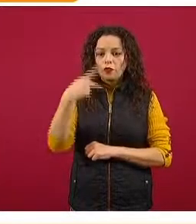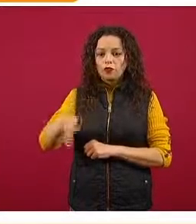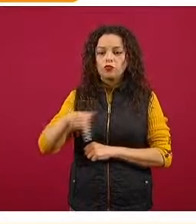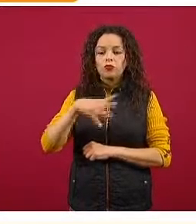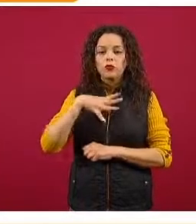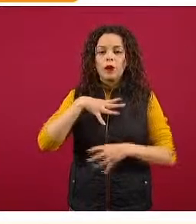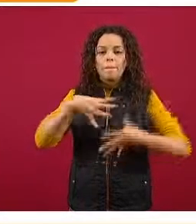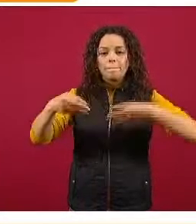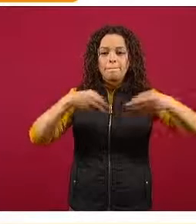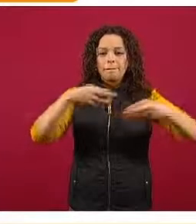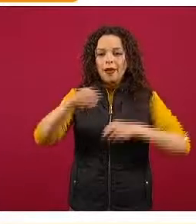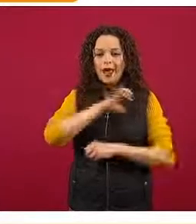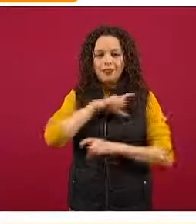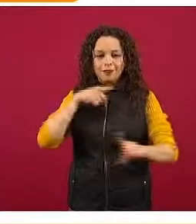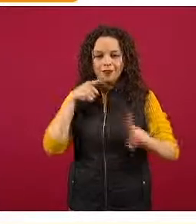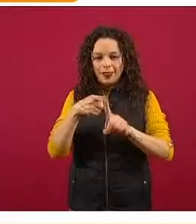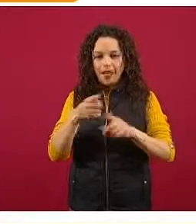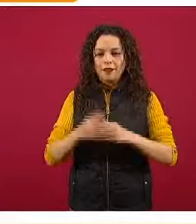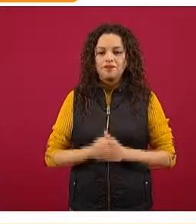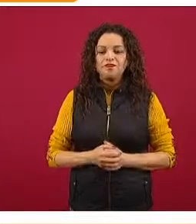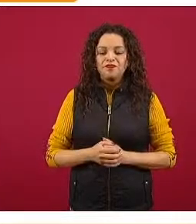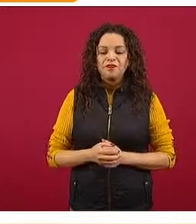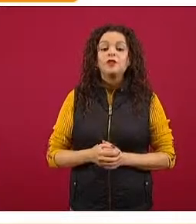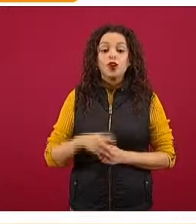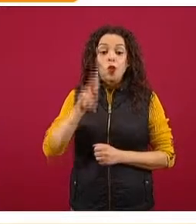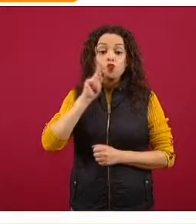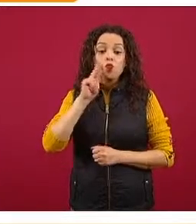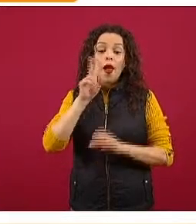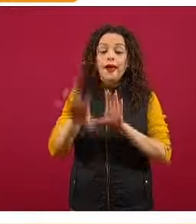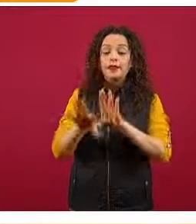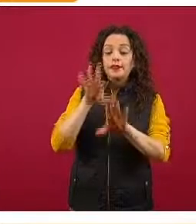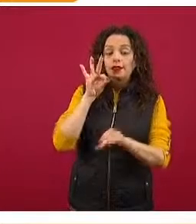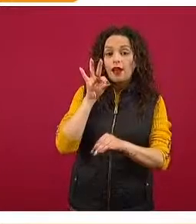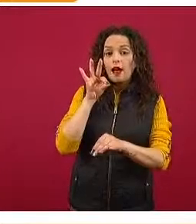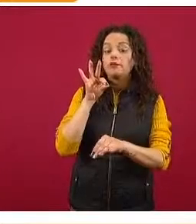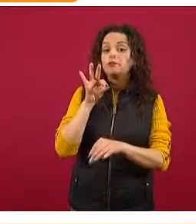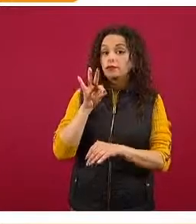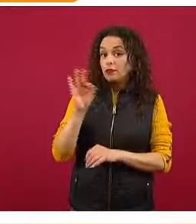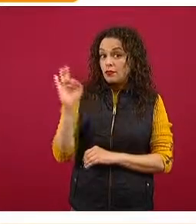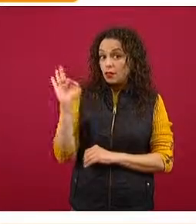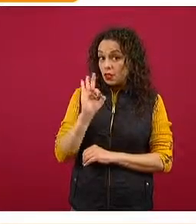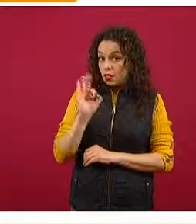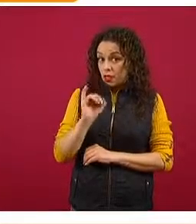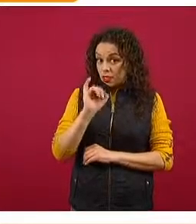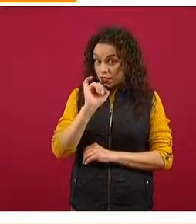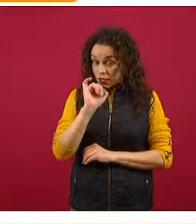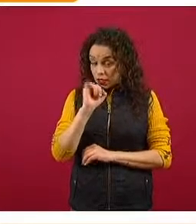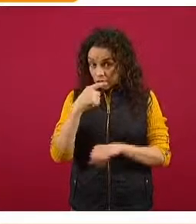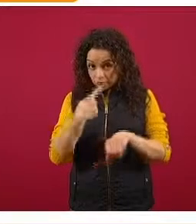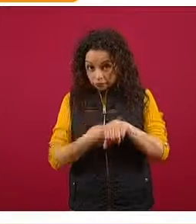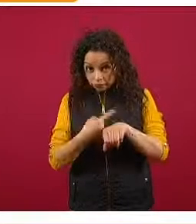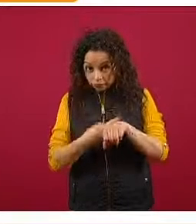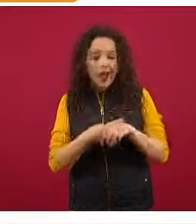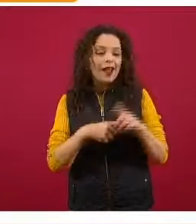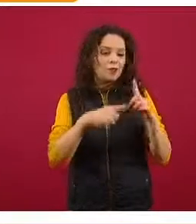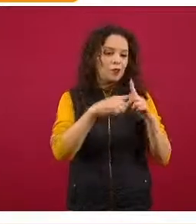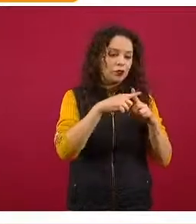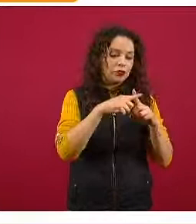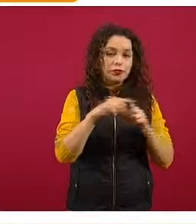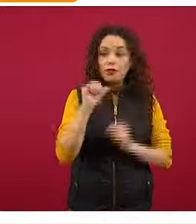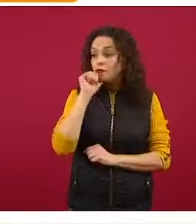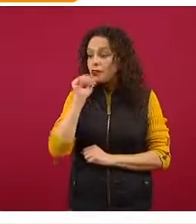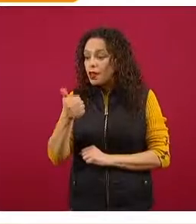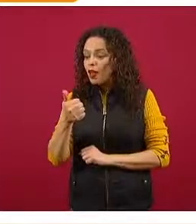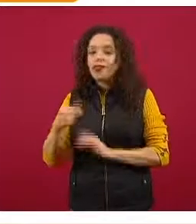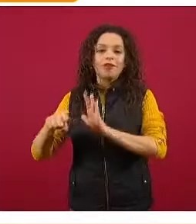ha tomado una muestra para revisar que si son positivos o no al virus SARS-CoV-2,